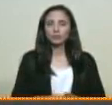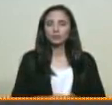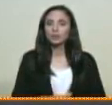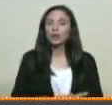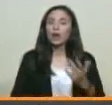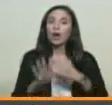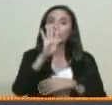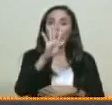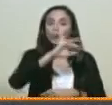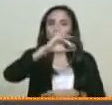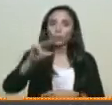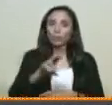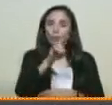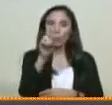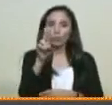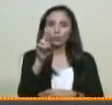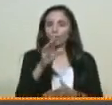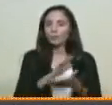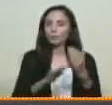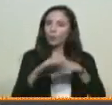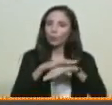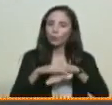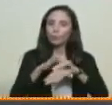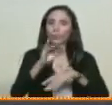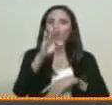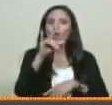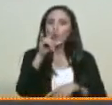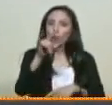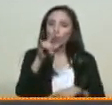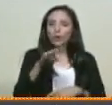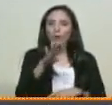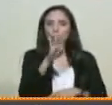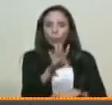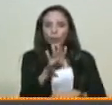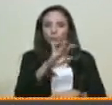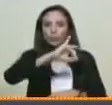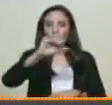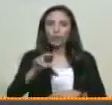4 de junio, lunes. Nuevo cono monetario,